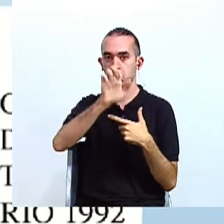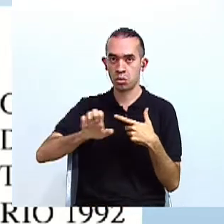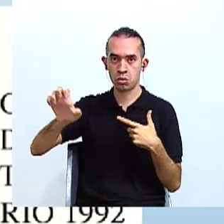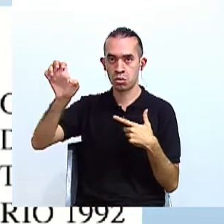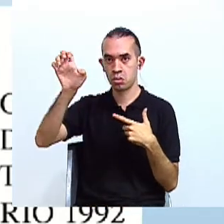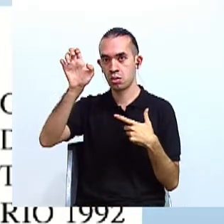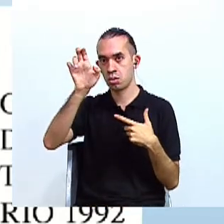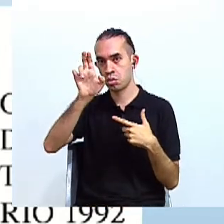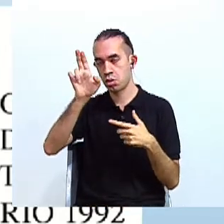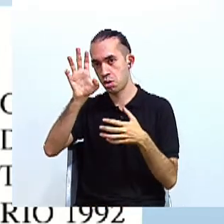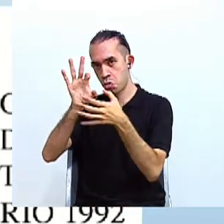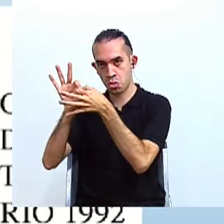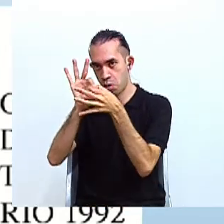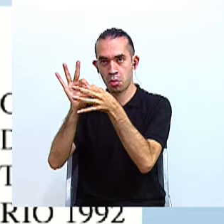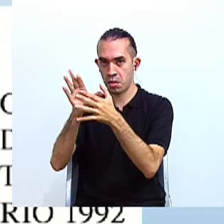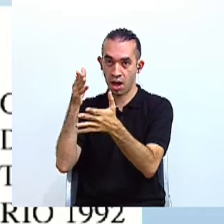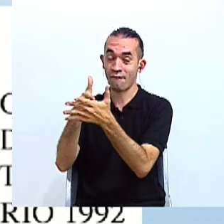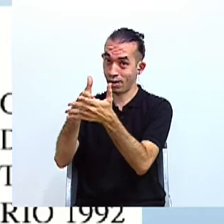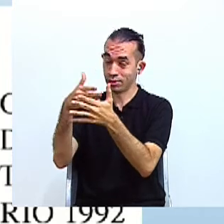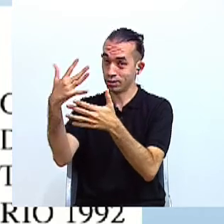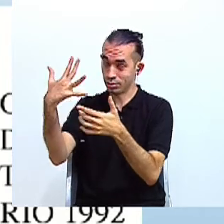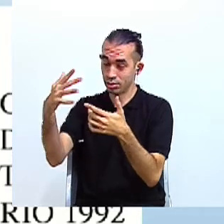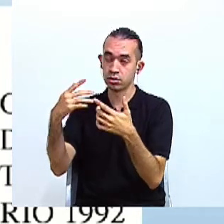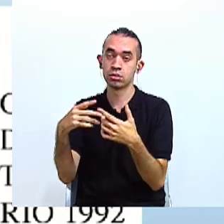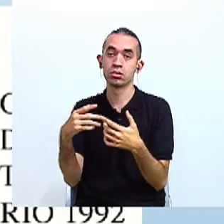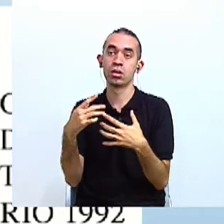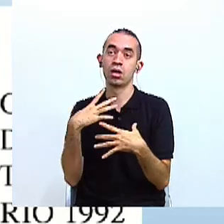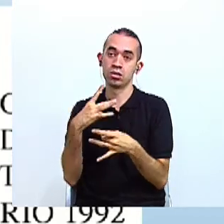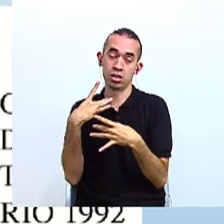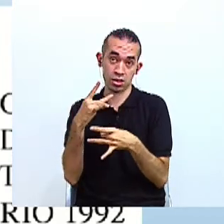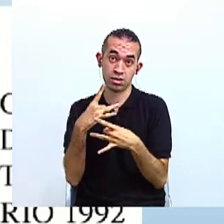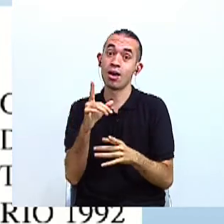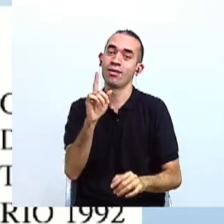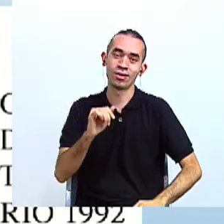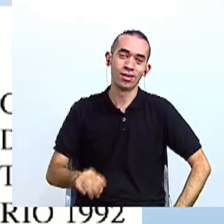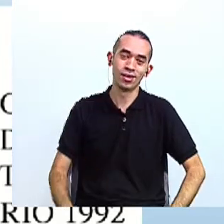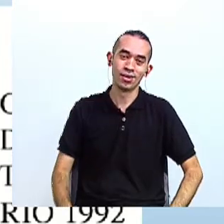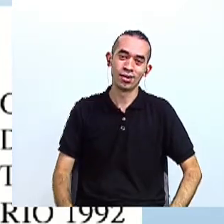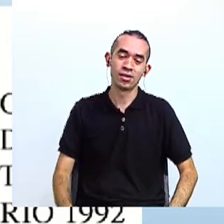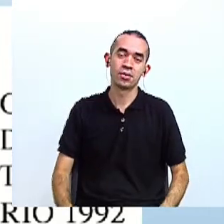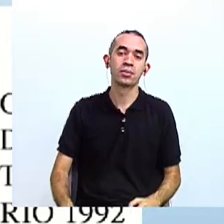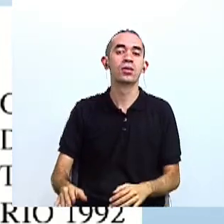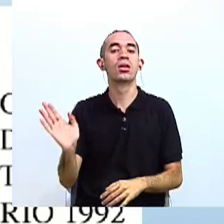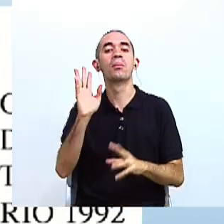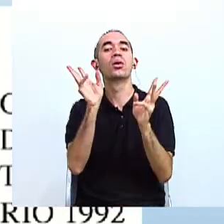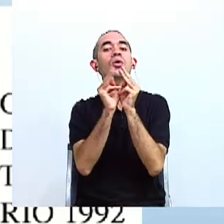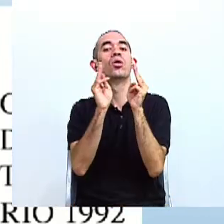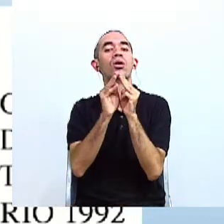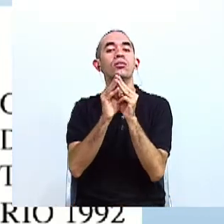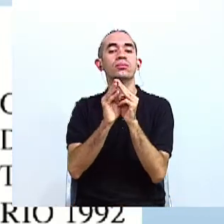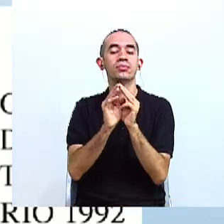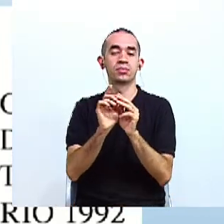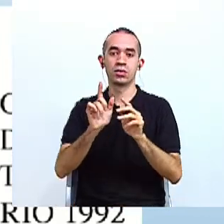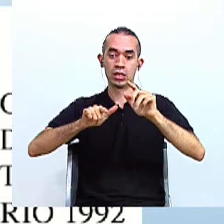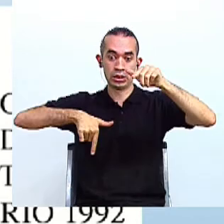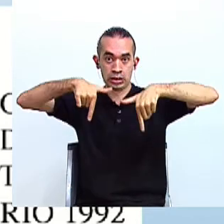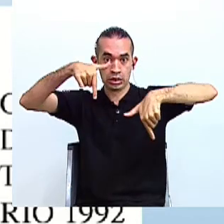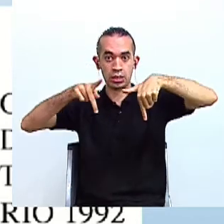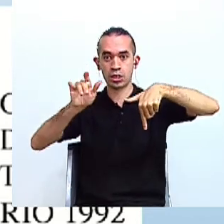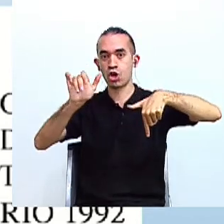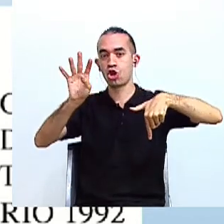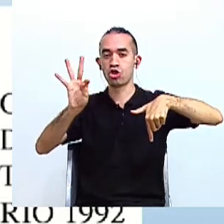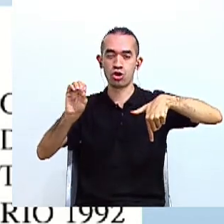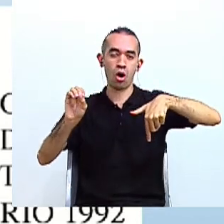que es una zona que se vería muy afectada, muy interesados entonces, ¿verdad? La conferencia de Kioto, la conferencia de Río,